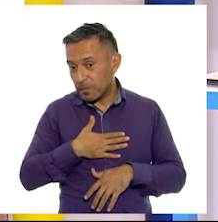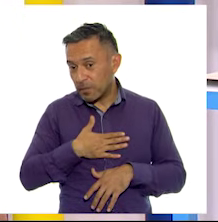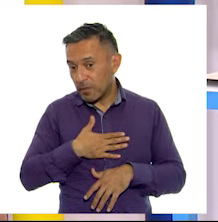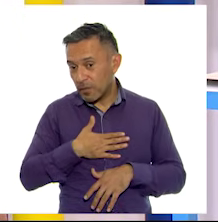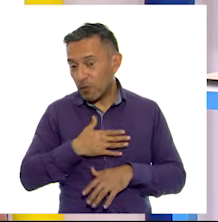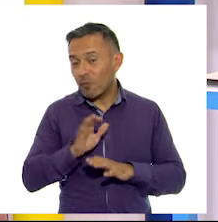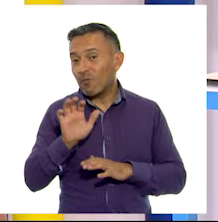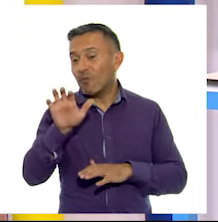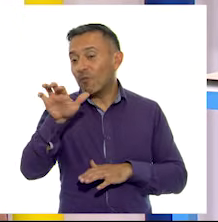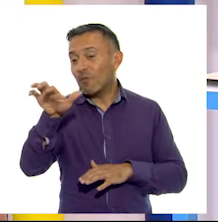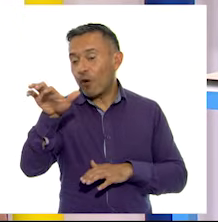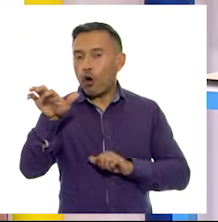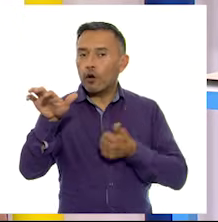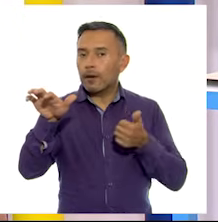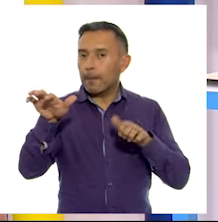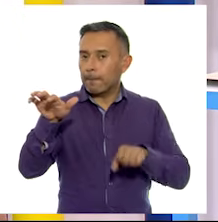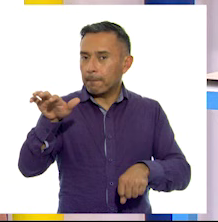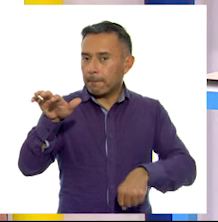el suelo.